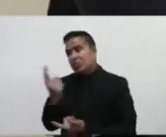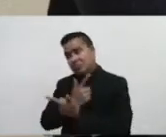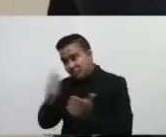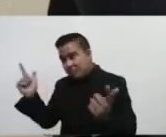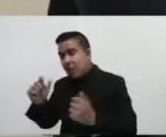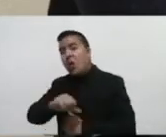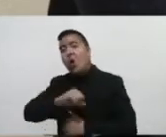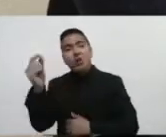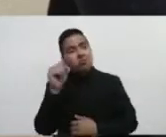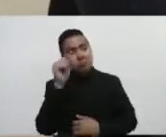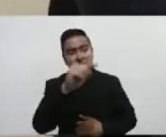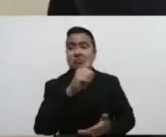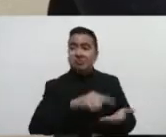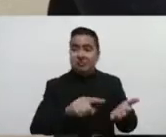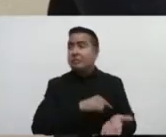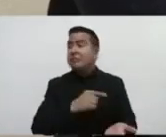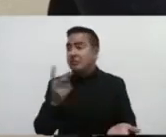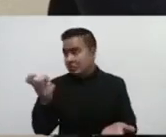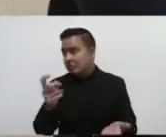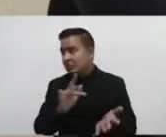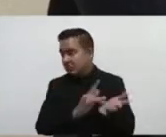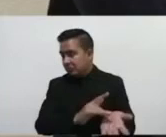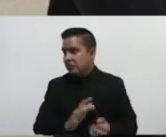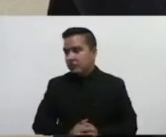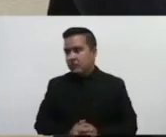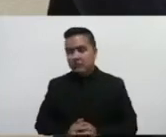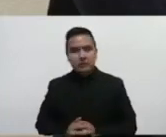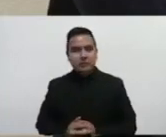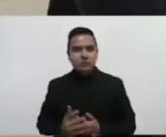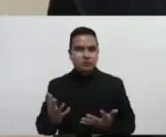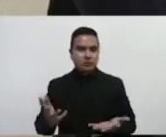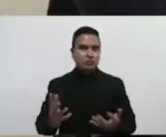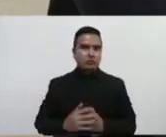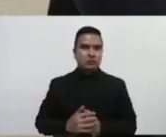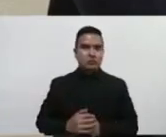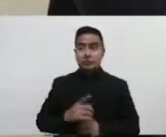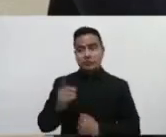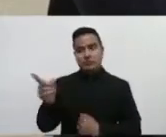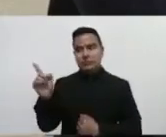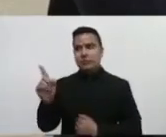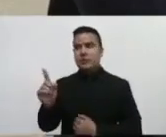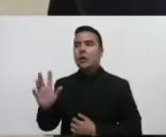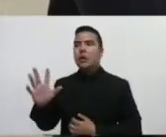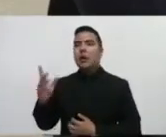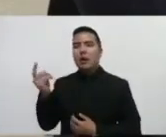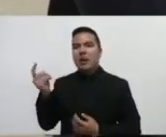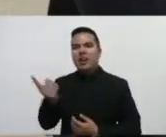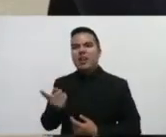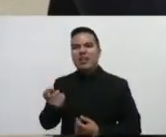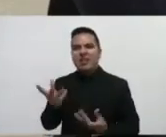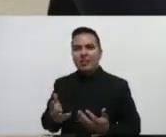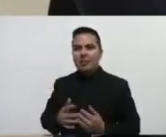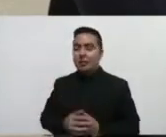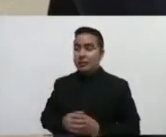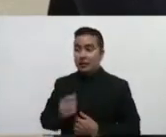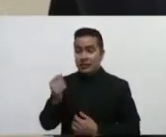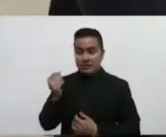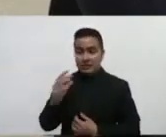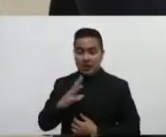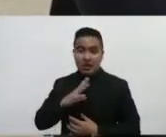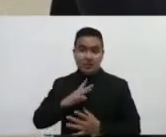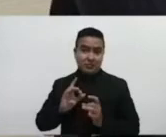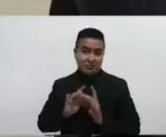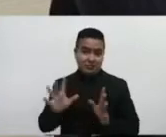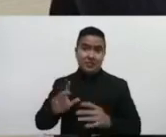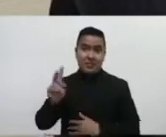esa opción política, libérate y vota por otra opción. Entonces, ese también lo bajamos